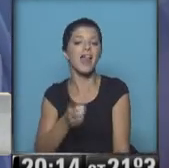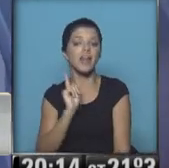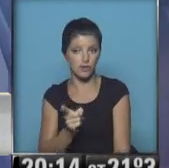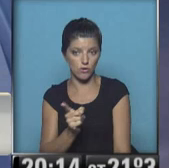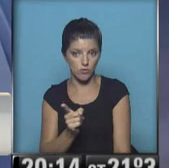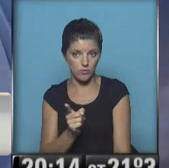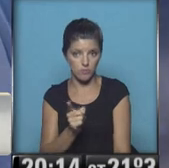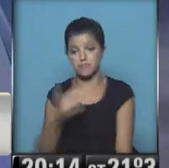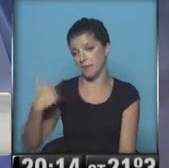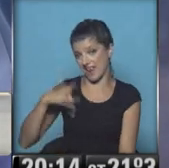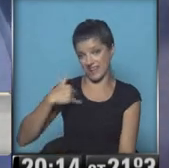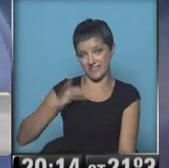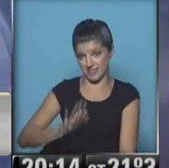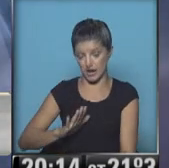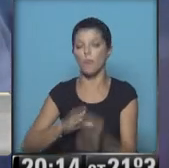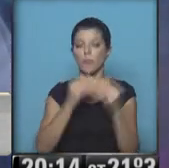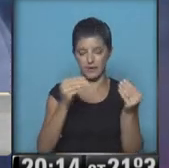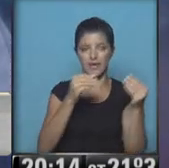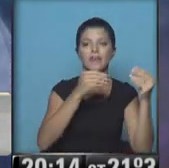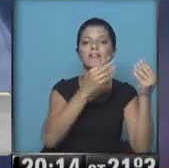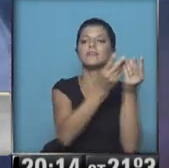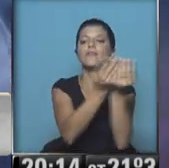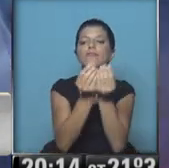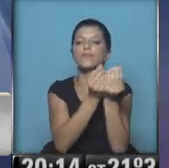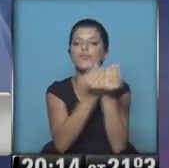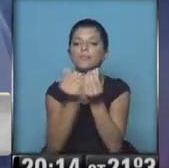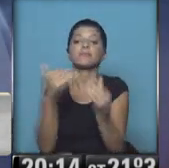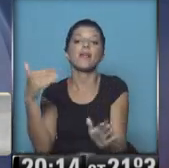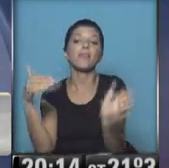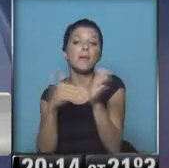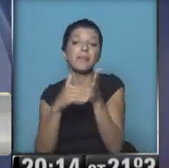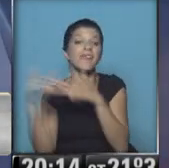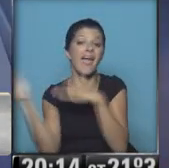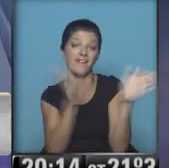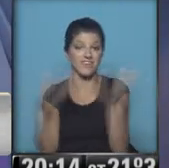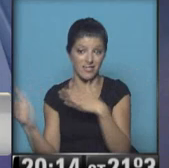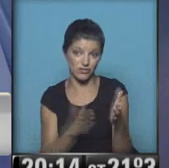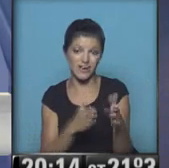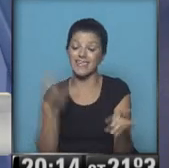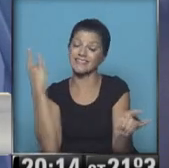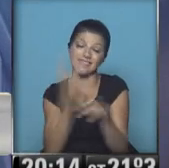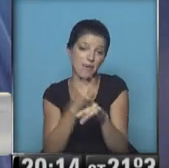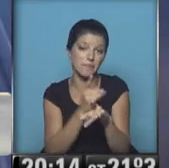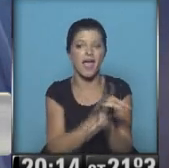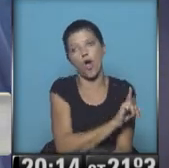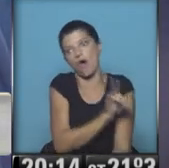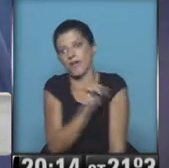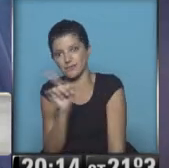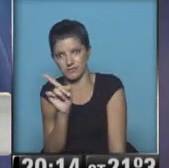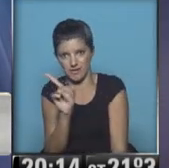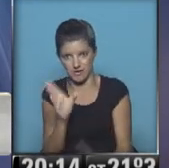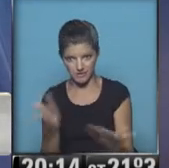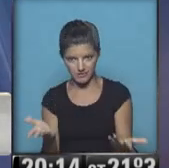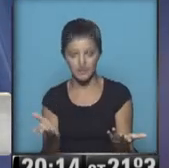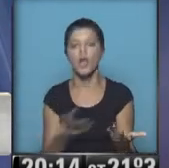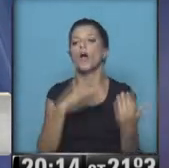el territorio argentino, porque su dispersión depende de la dirección predominante de los vientos, que siempre tiene una componente hacia el oeste. O sea, los vientos